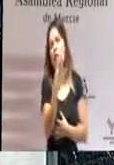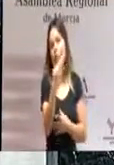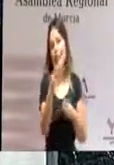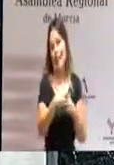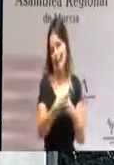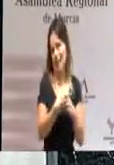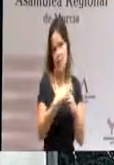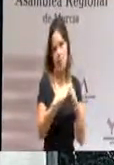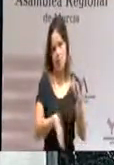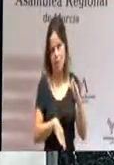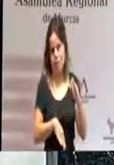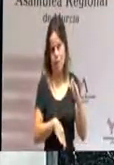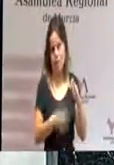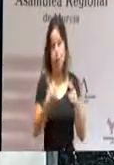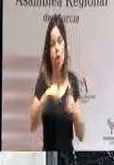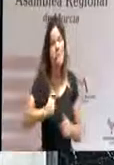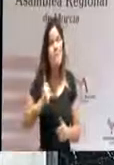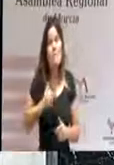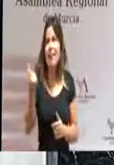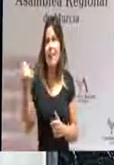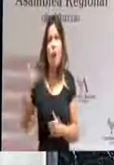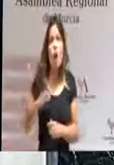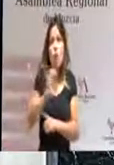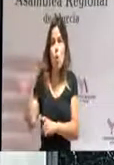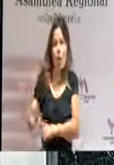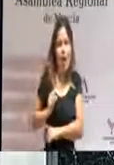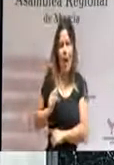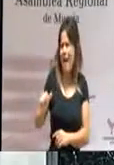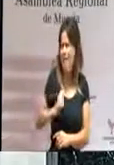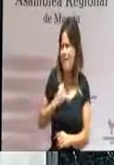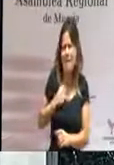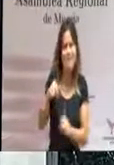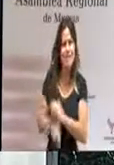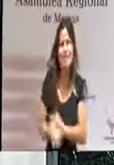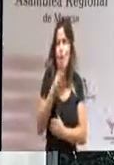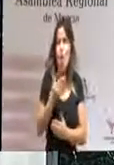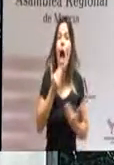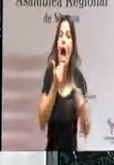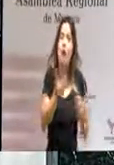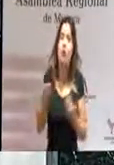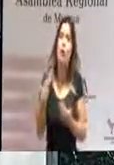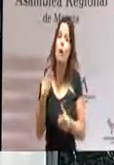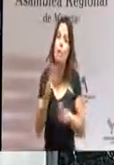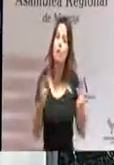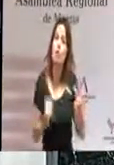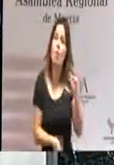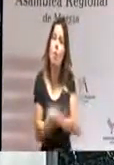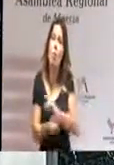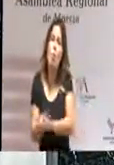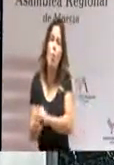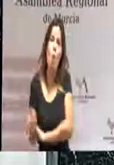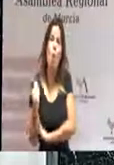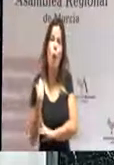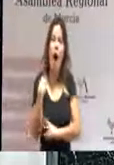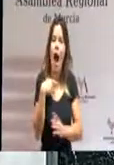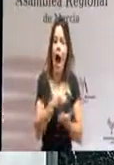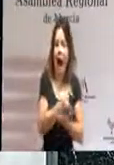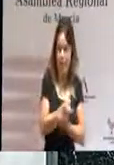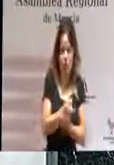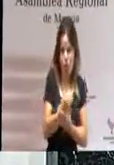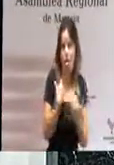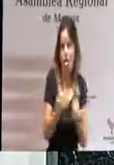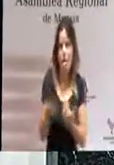Debemos aprovechar los fondos europeos en todo su potencial y ayudar a los pequeños productores agrícolas. Hay que elaborar un